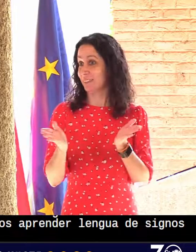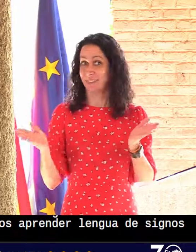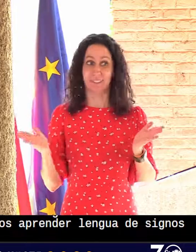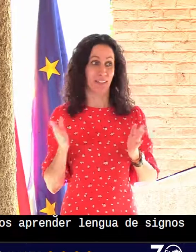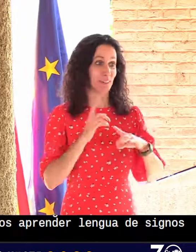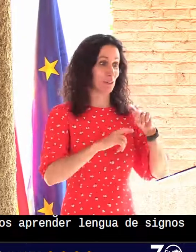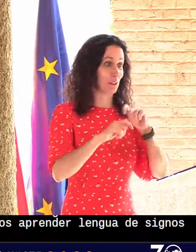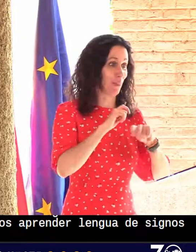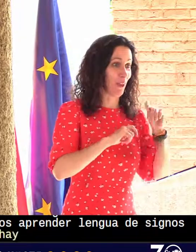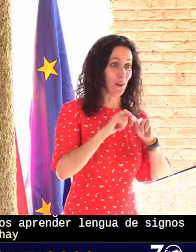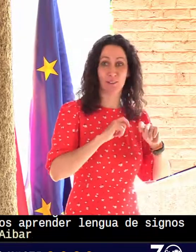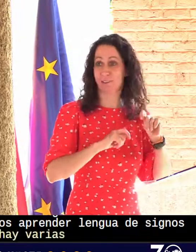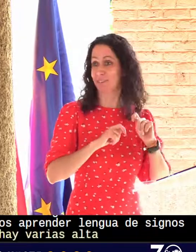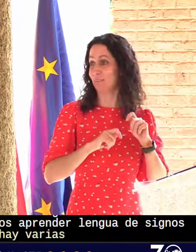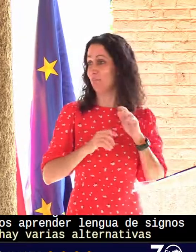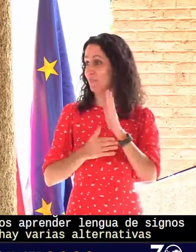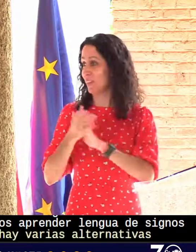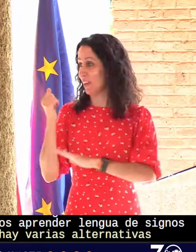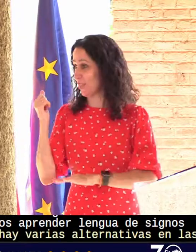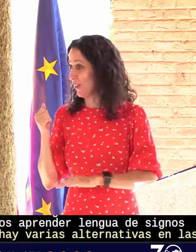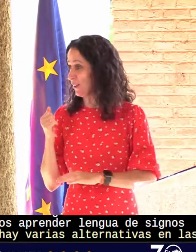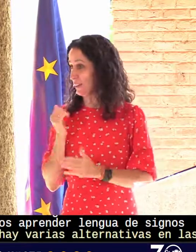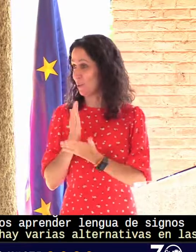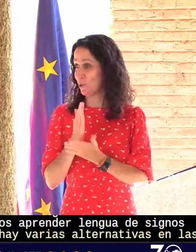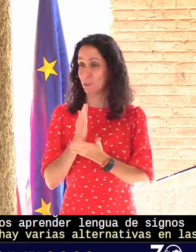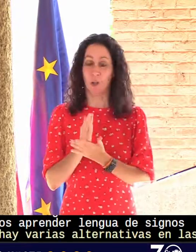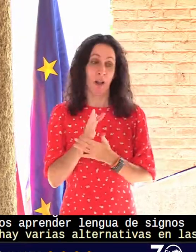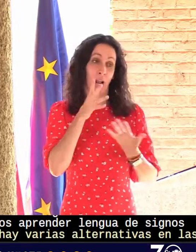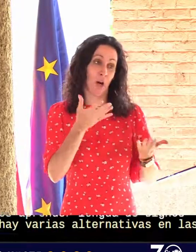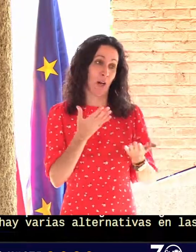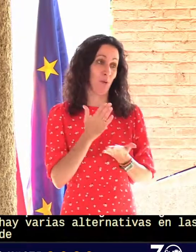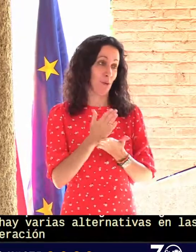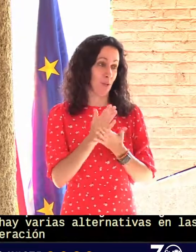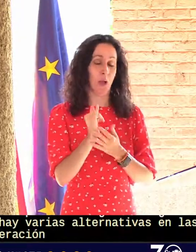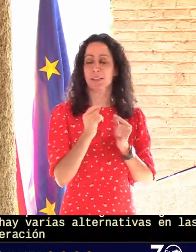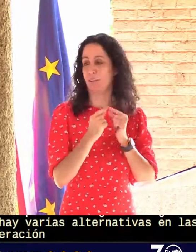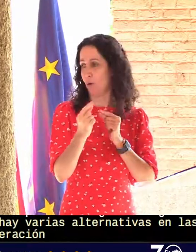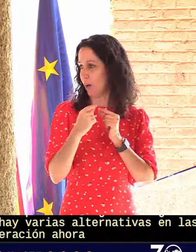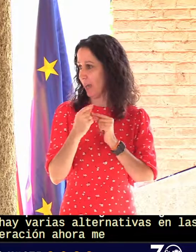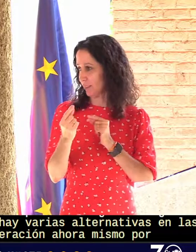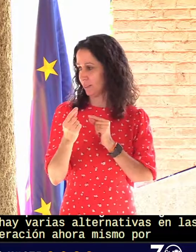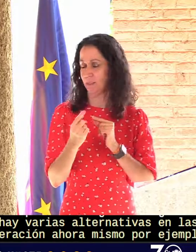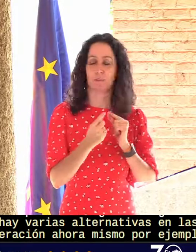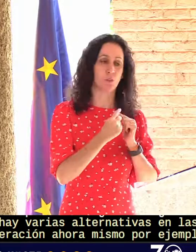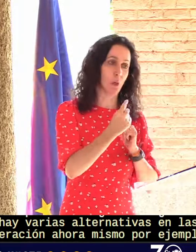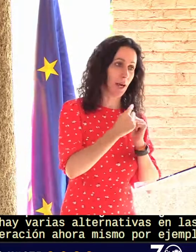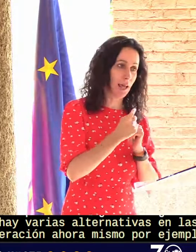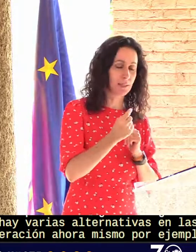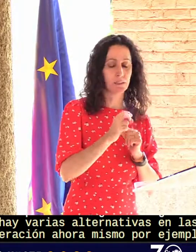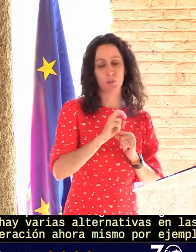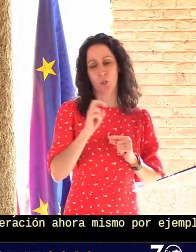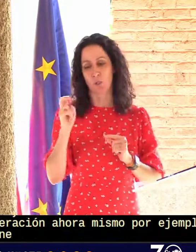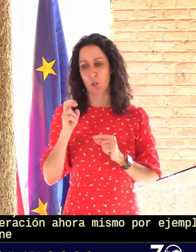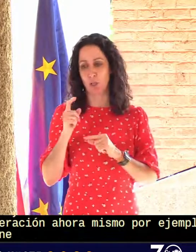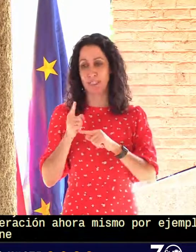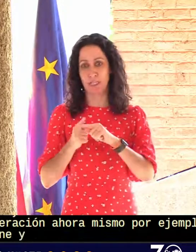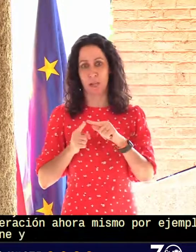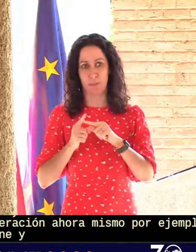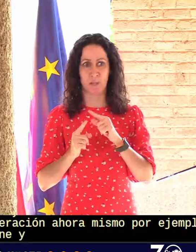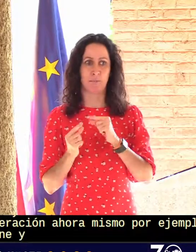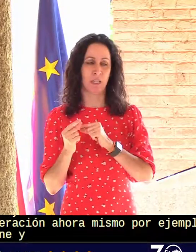Bueno pues hay varias alternativas en las asociaciones nuestra federación ahora mismo por ejemplo te cuento hay cursos online y